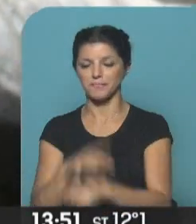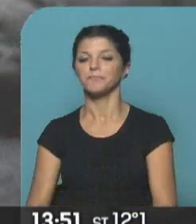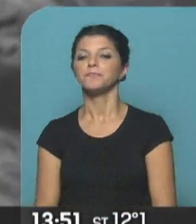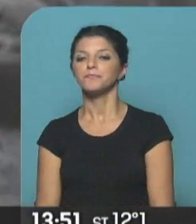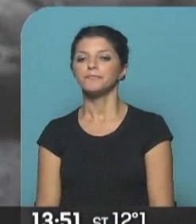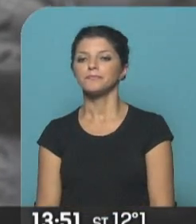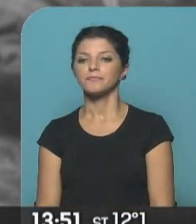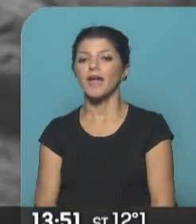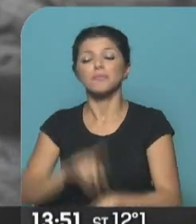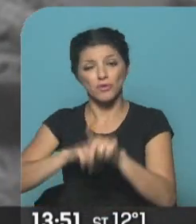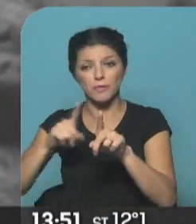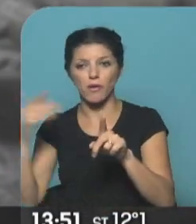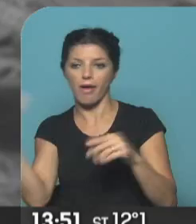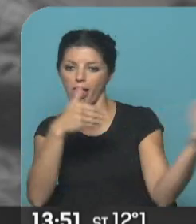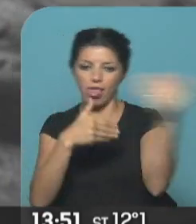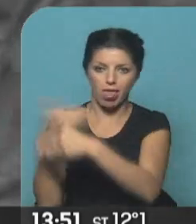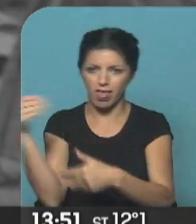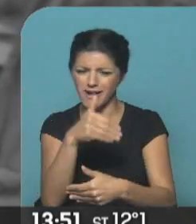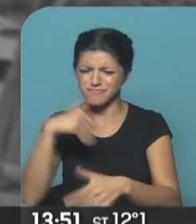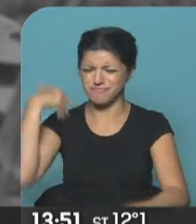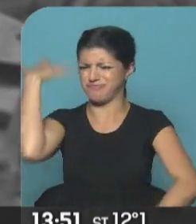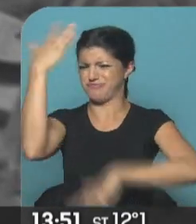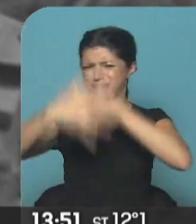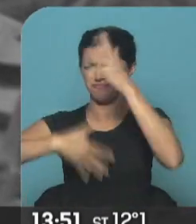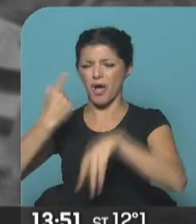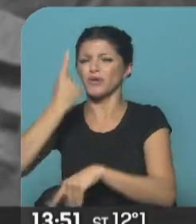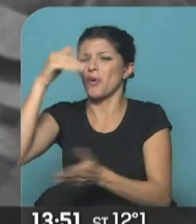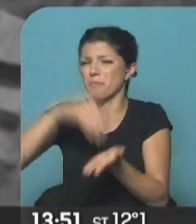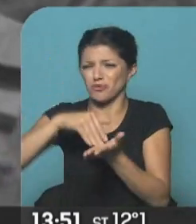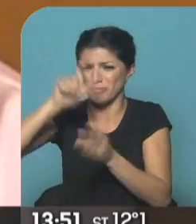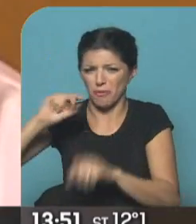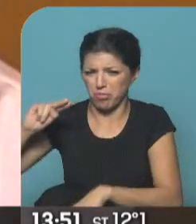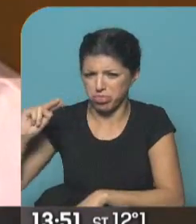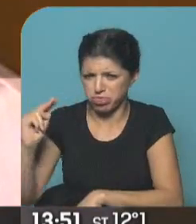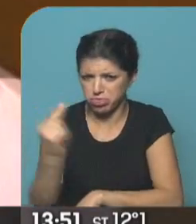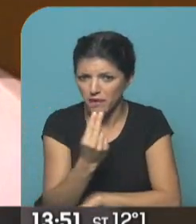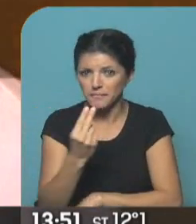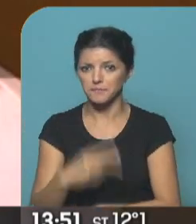violencia que acompañó este movimiento poblacional provocó más de 1 millón de muertos.